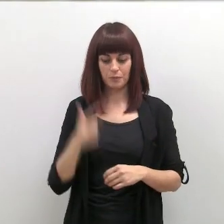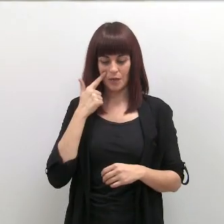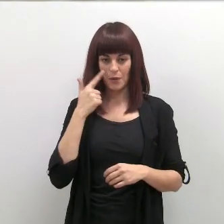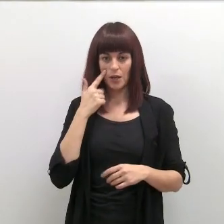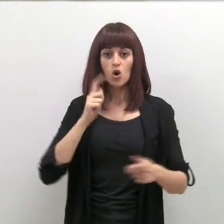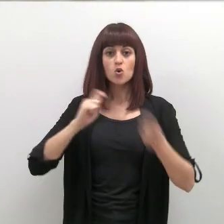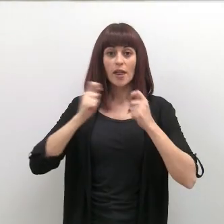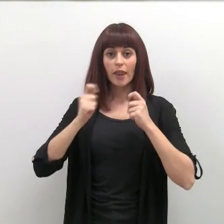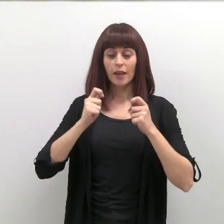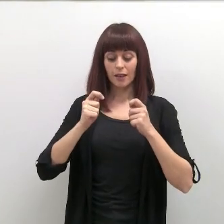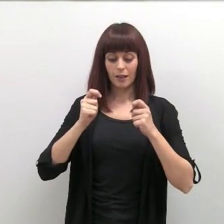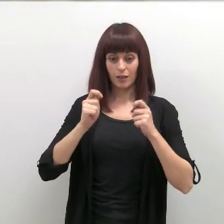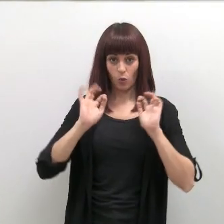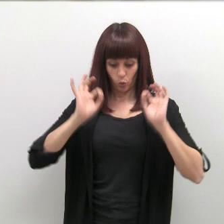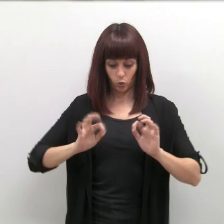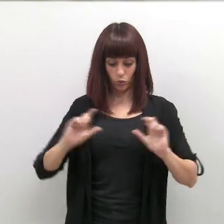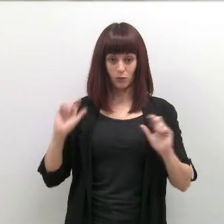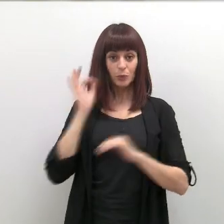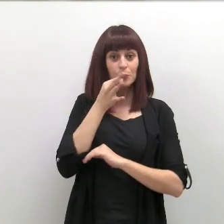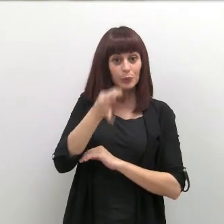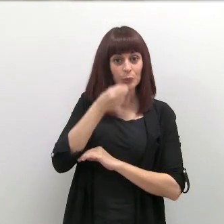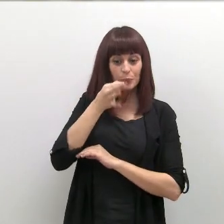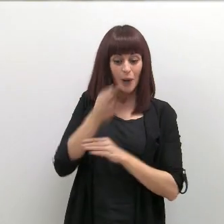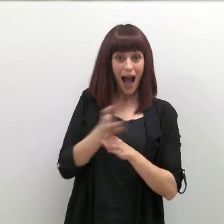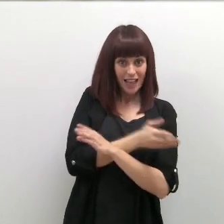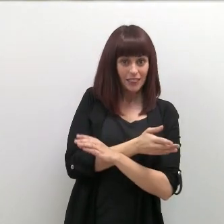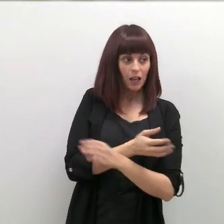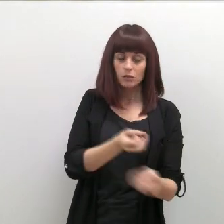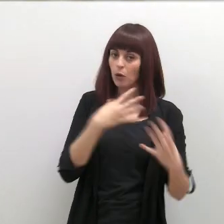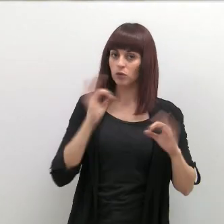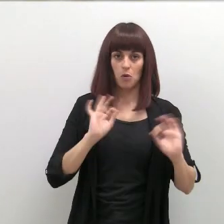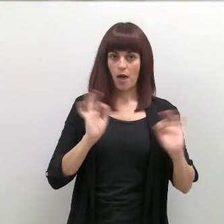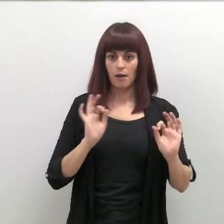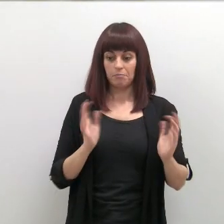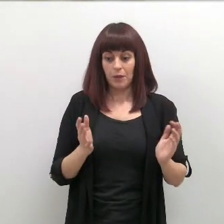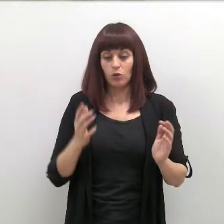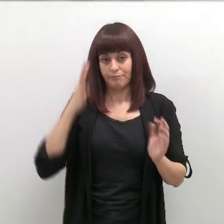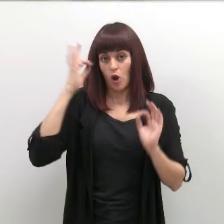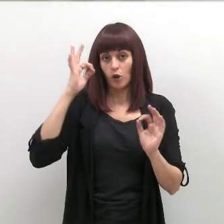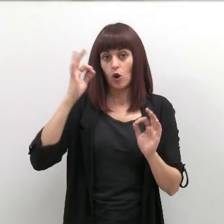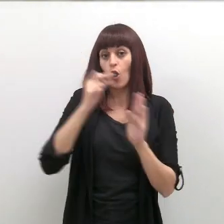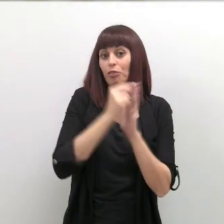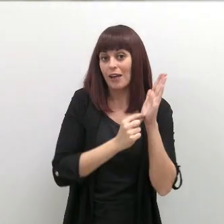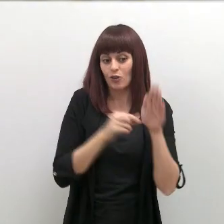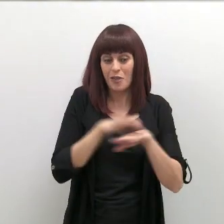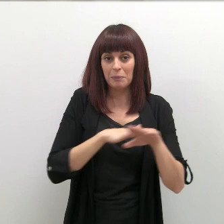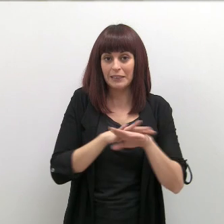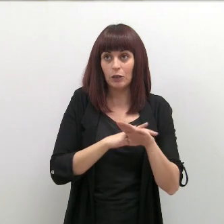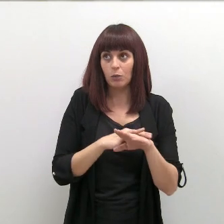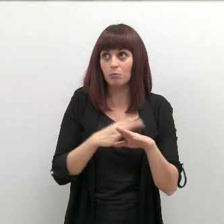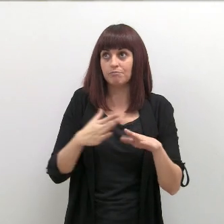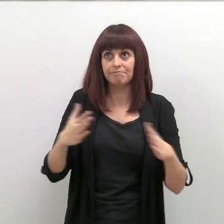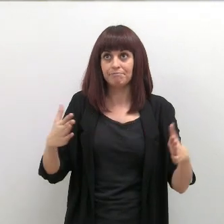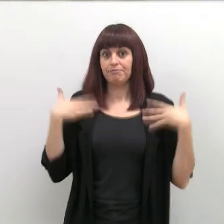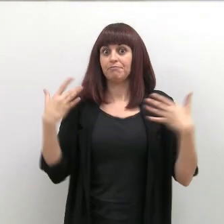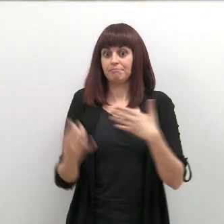prensa y que nos constara, no. Esto es una información que, lógicamente, los datos del Ministerio vienen en cualquier momento y a lo mejor